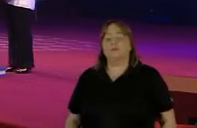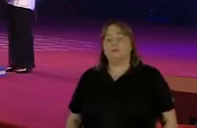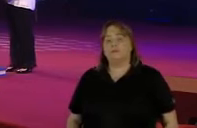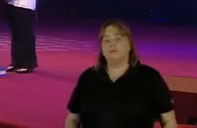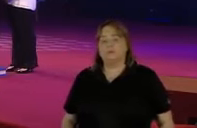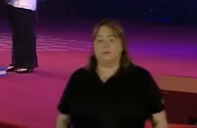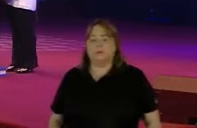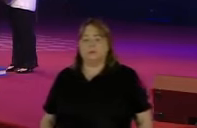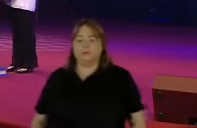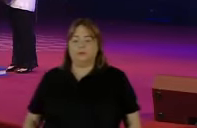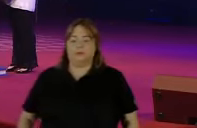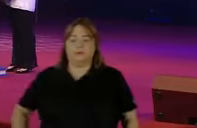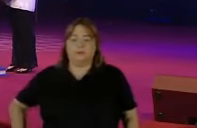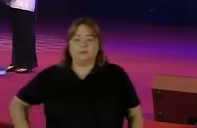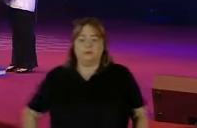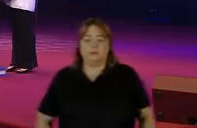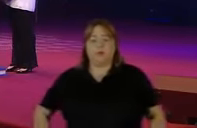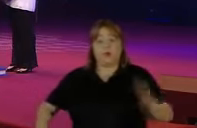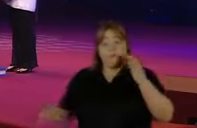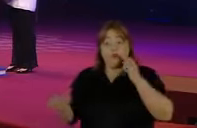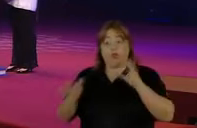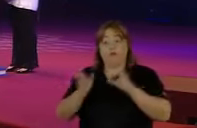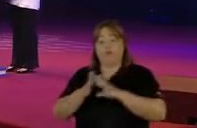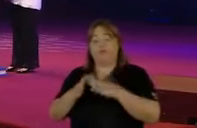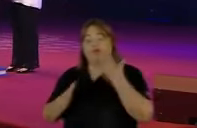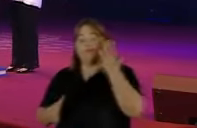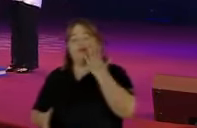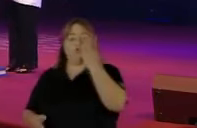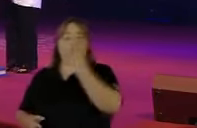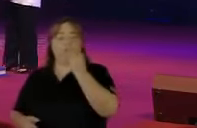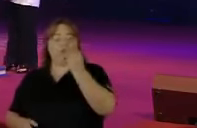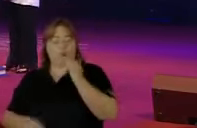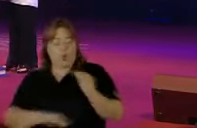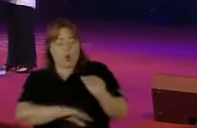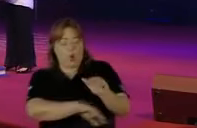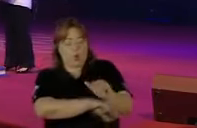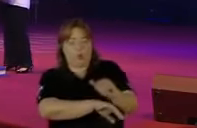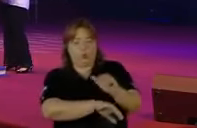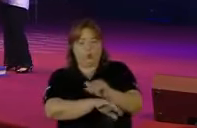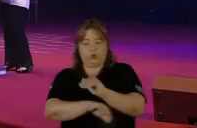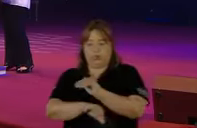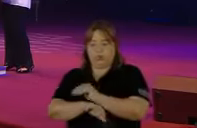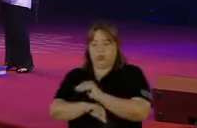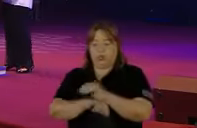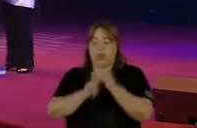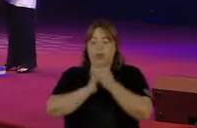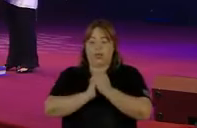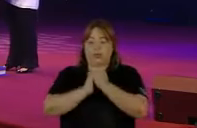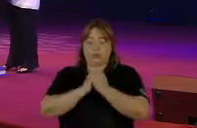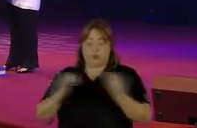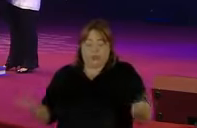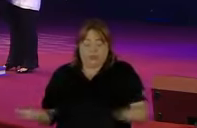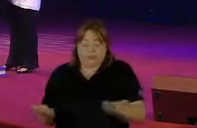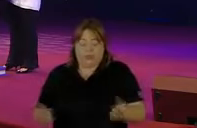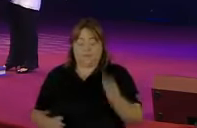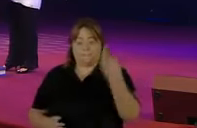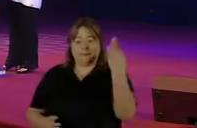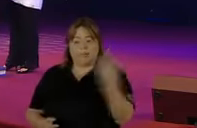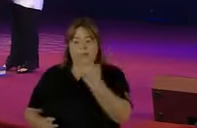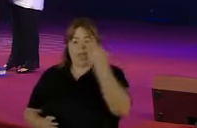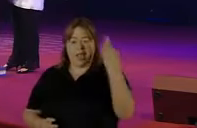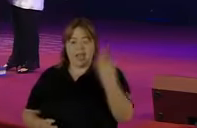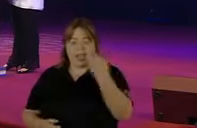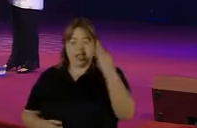que. Qué tremenda foto, te quedó bien, amén. Y en la noche vamos a estar aquí adorando al Señor. Y los viernes la generación